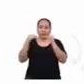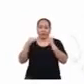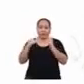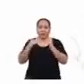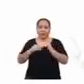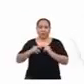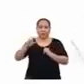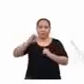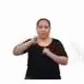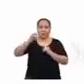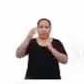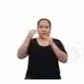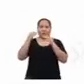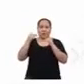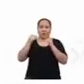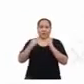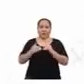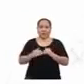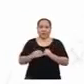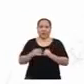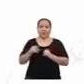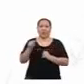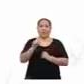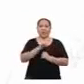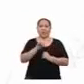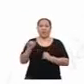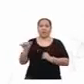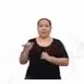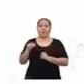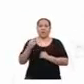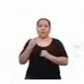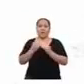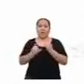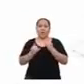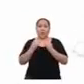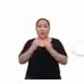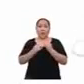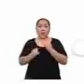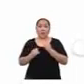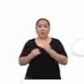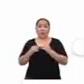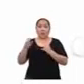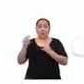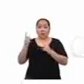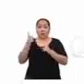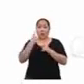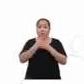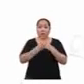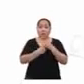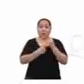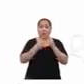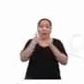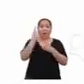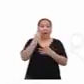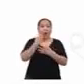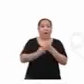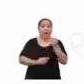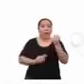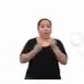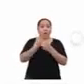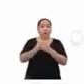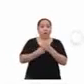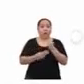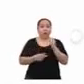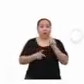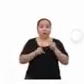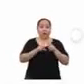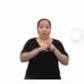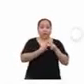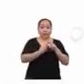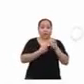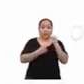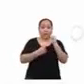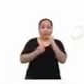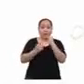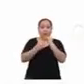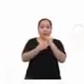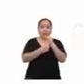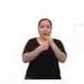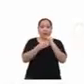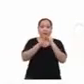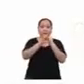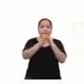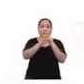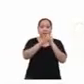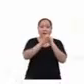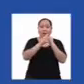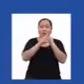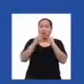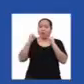faltan, solo con la indicación de que en el último intervalo, en ambos límites, o sea, al principio y al final,